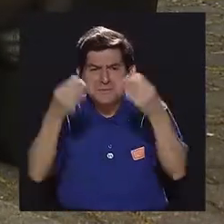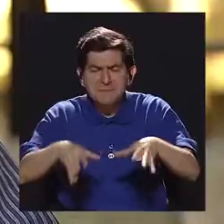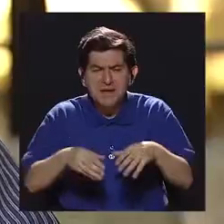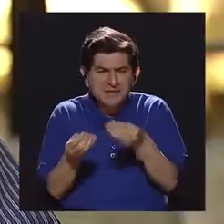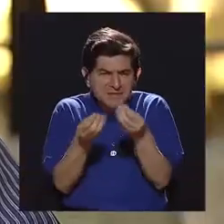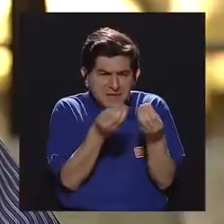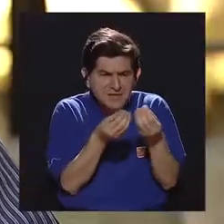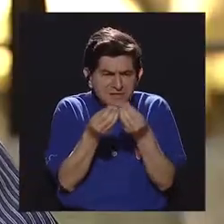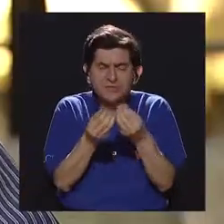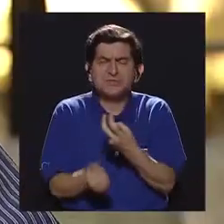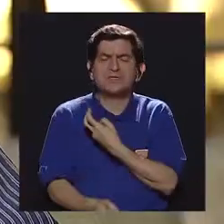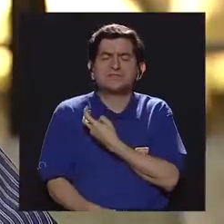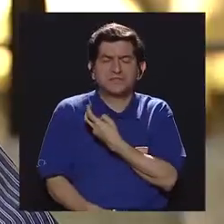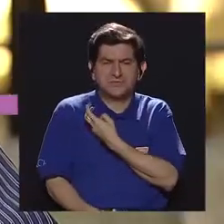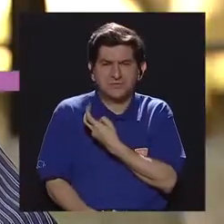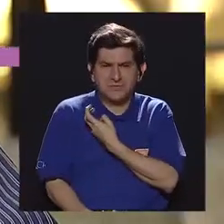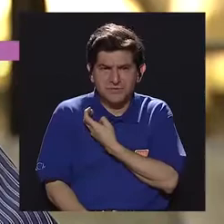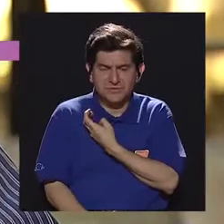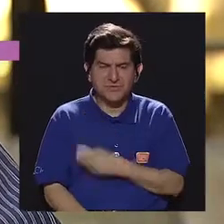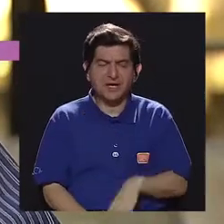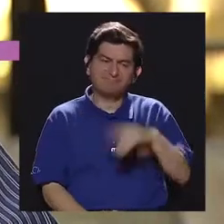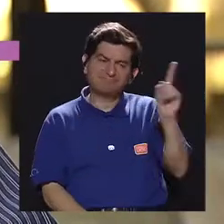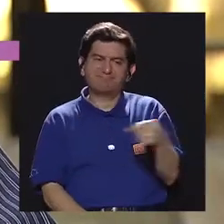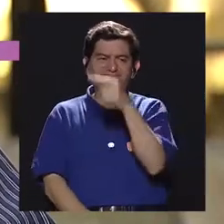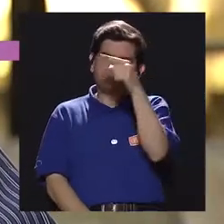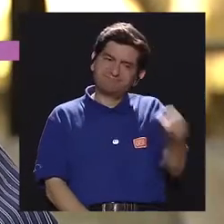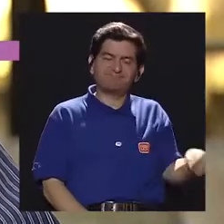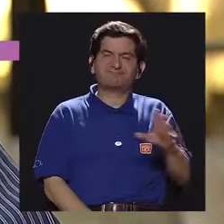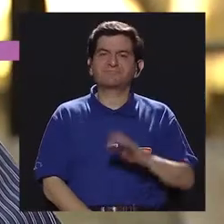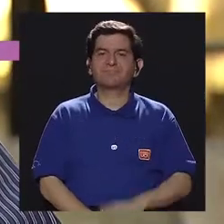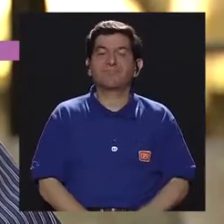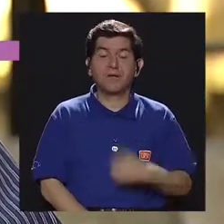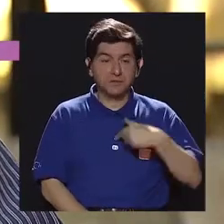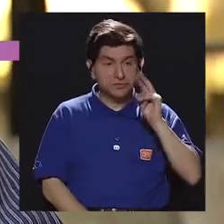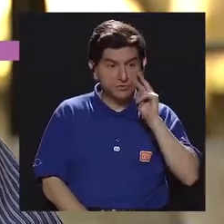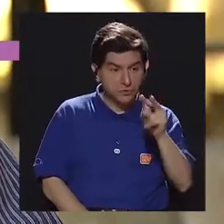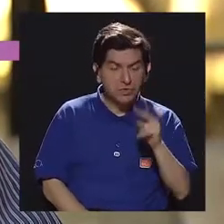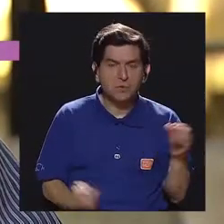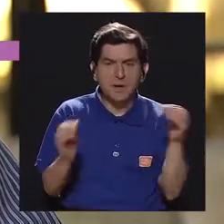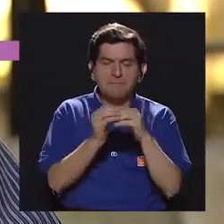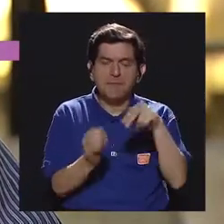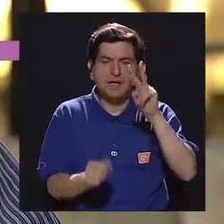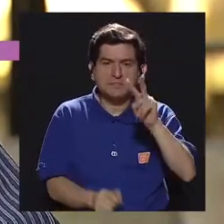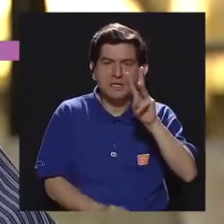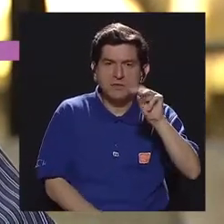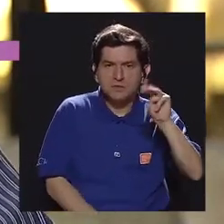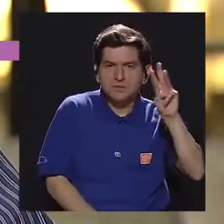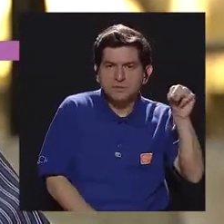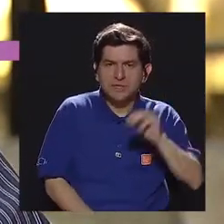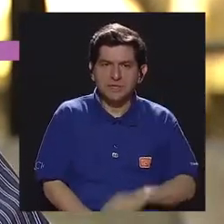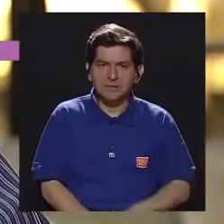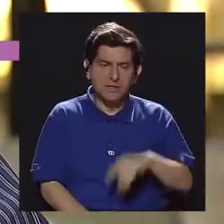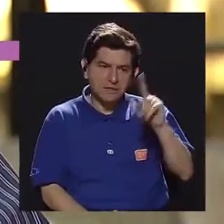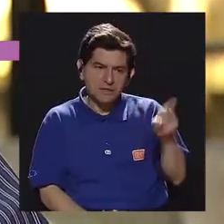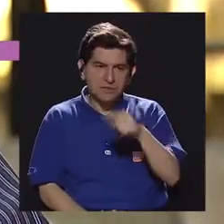digamos, sustancia ósea, por decirlo de alguna manera, ¿verdad? Entonces hay que removerlo. Entonces si uno ve que eso es más de 2 milímetros, se quita el tercer